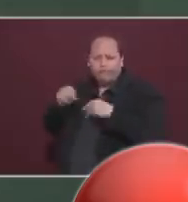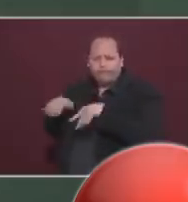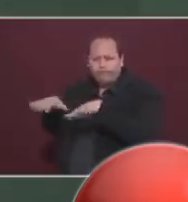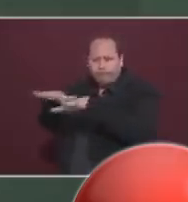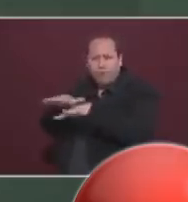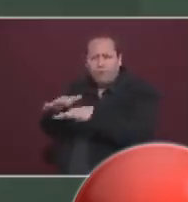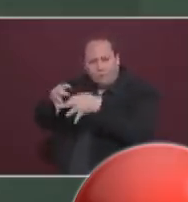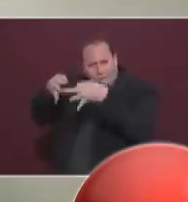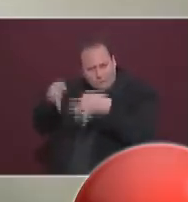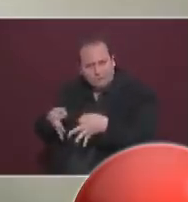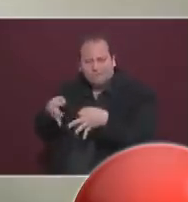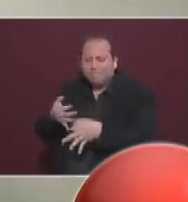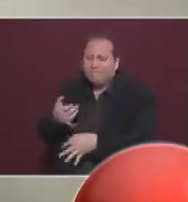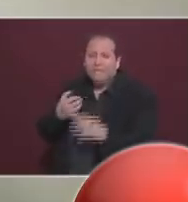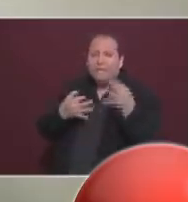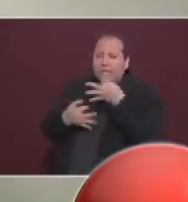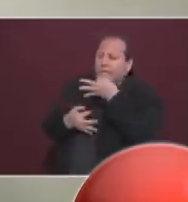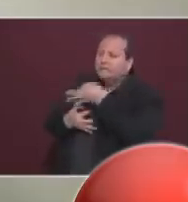porque